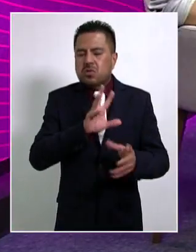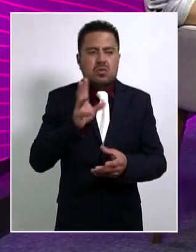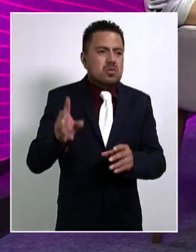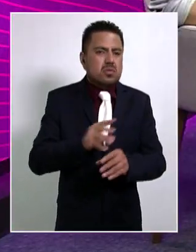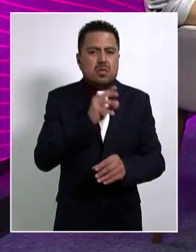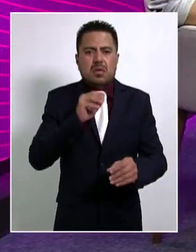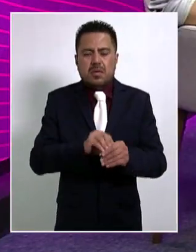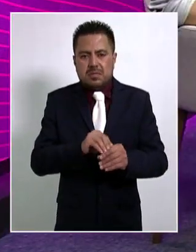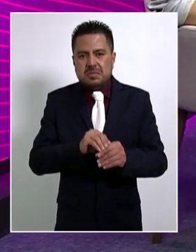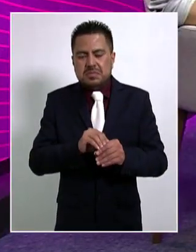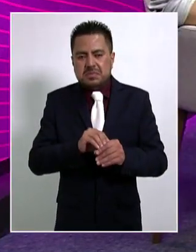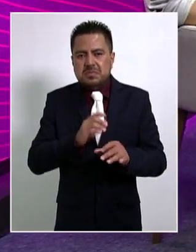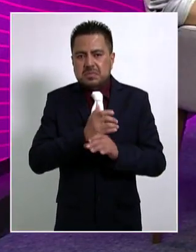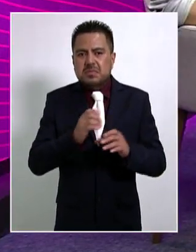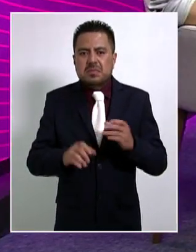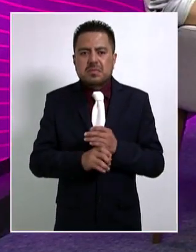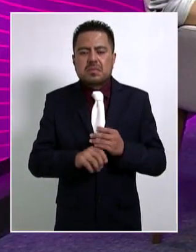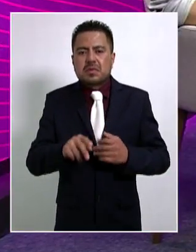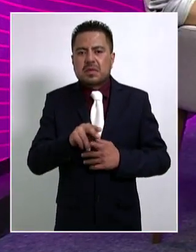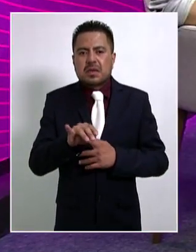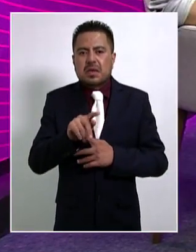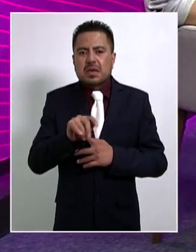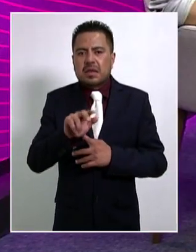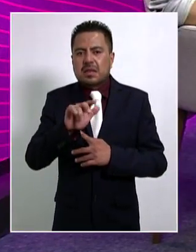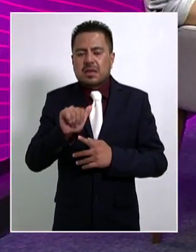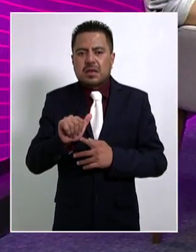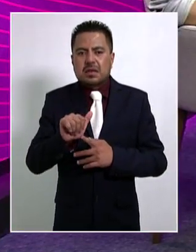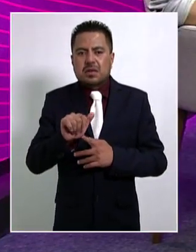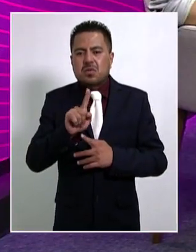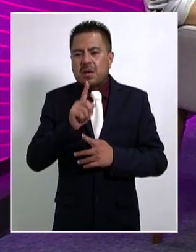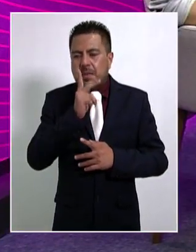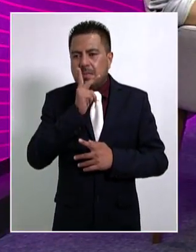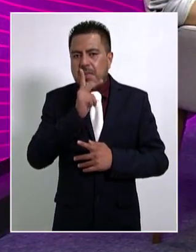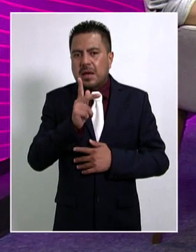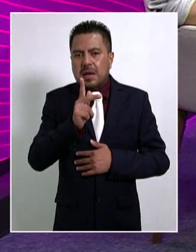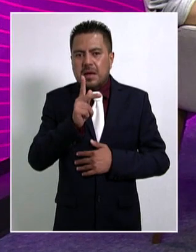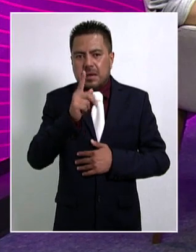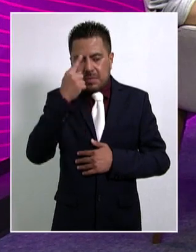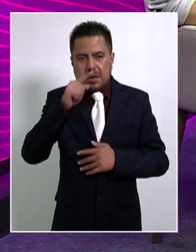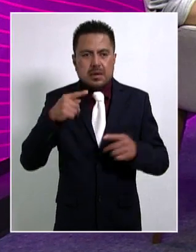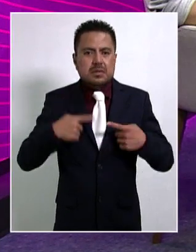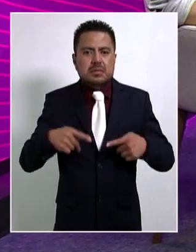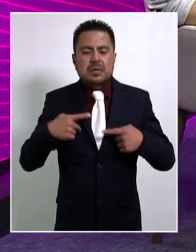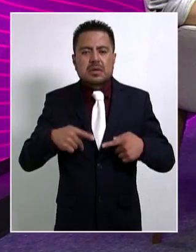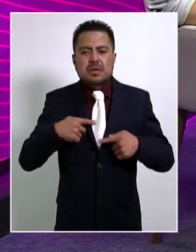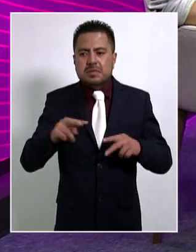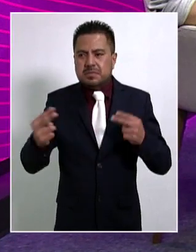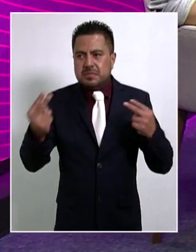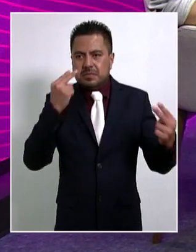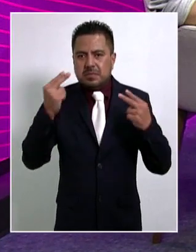nuestro mandato, ¿no? Nathan, Daniela, una palabra para las personas que nos